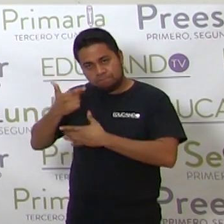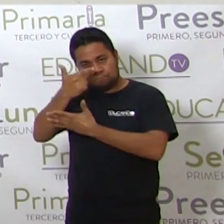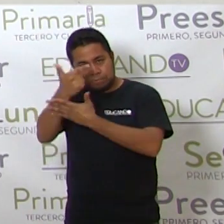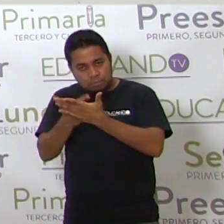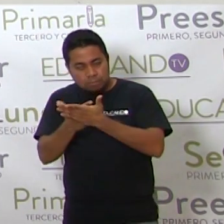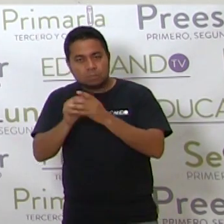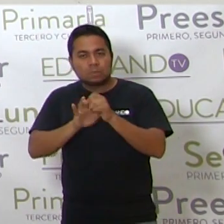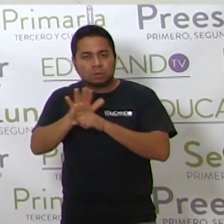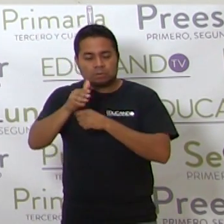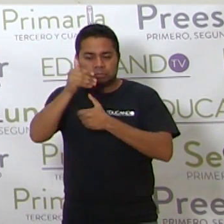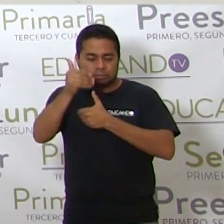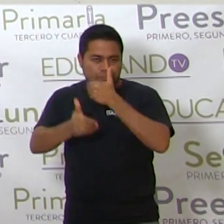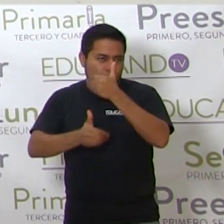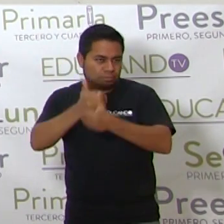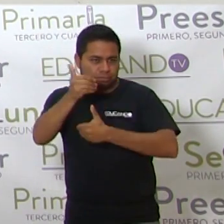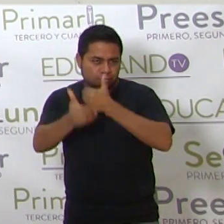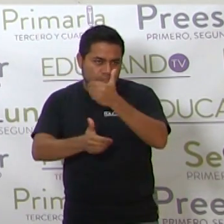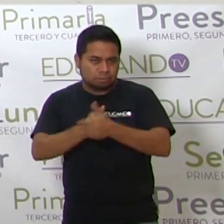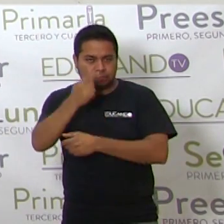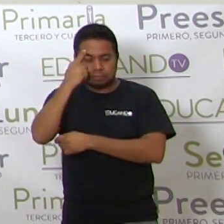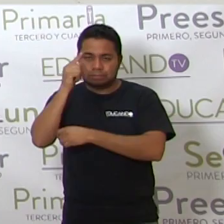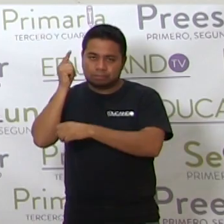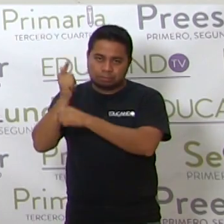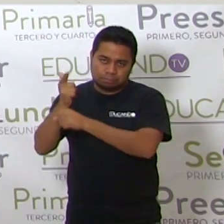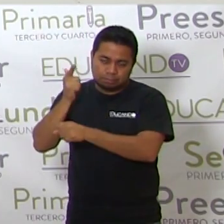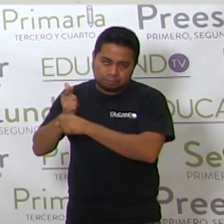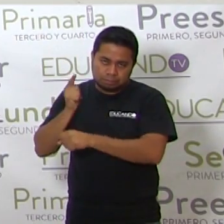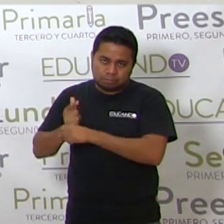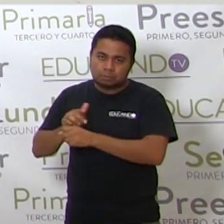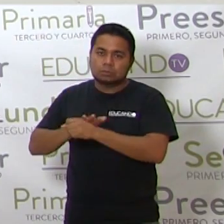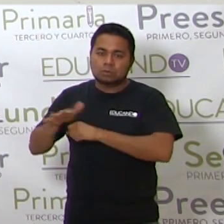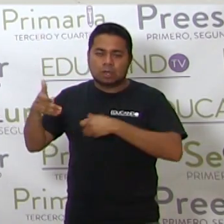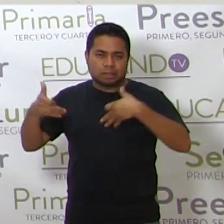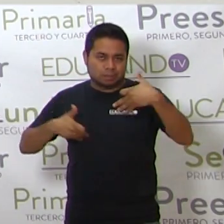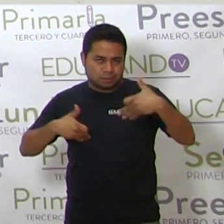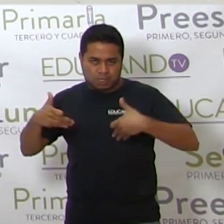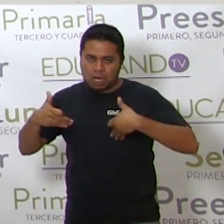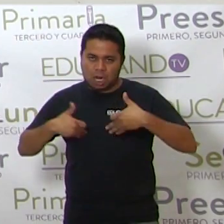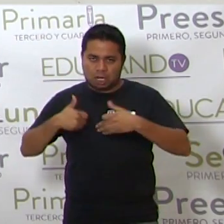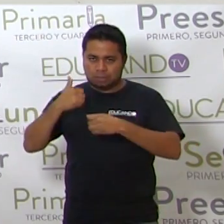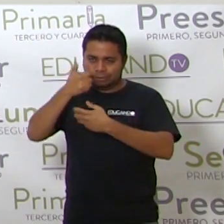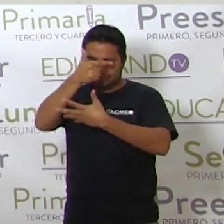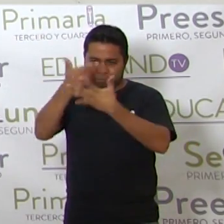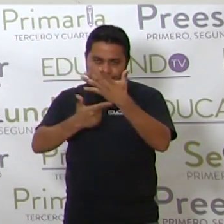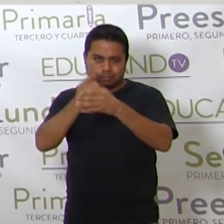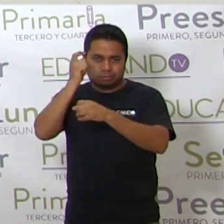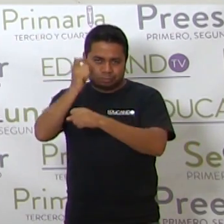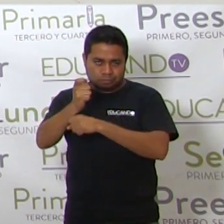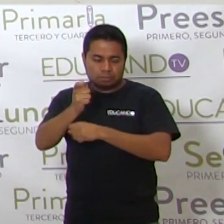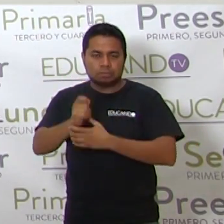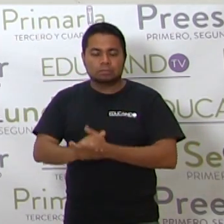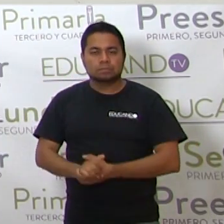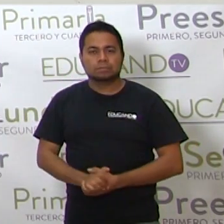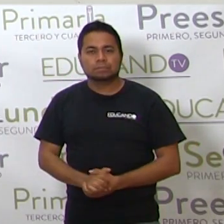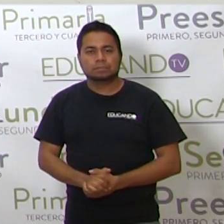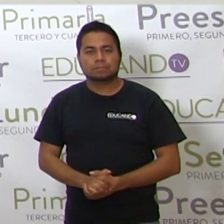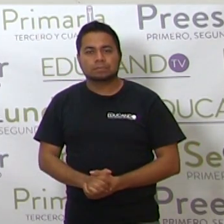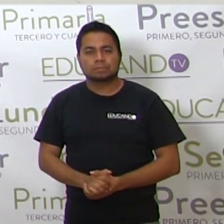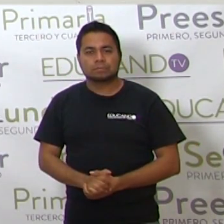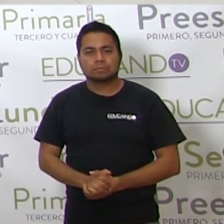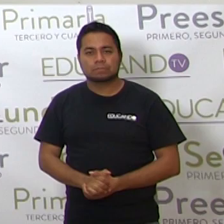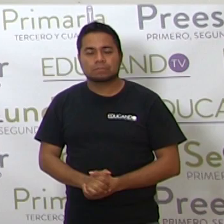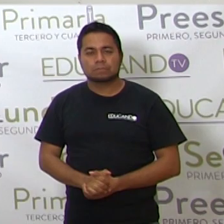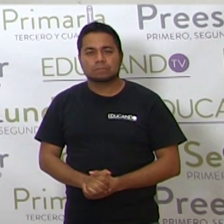pasos que van a identificar a lo que es nuestra obra de teatro bien muy importante